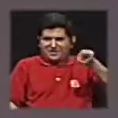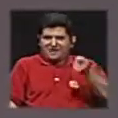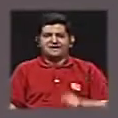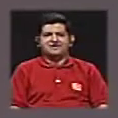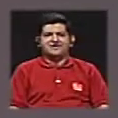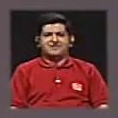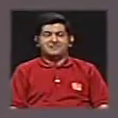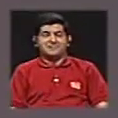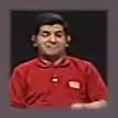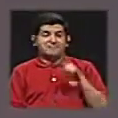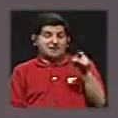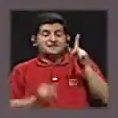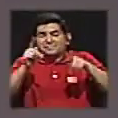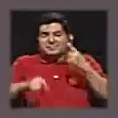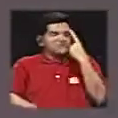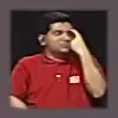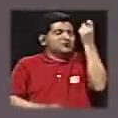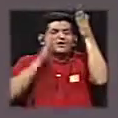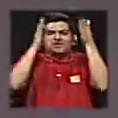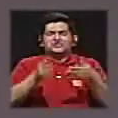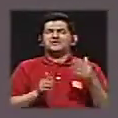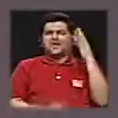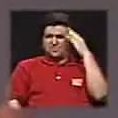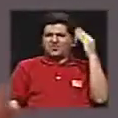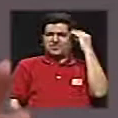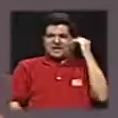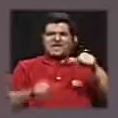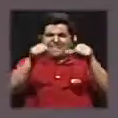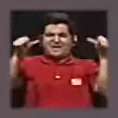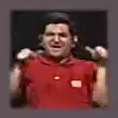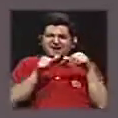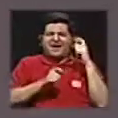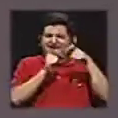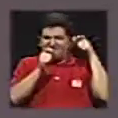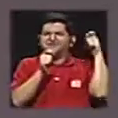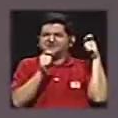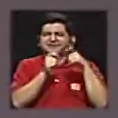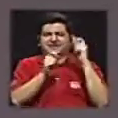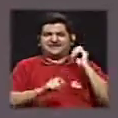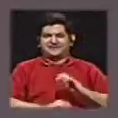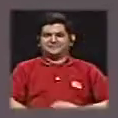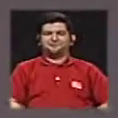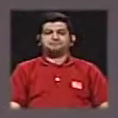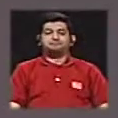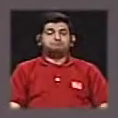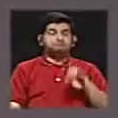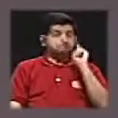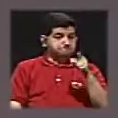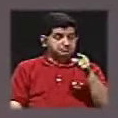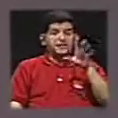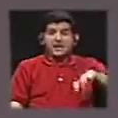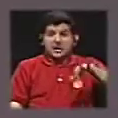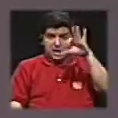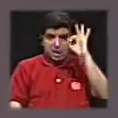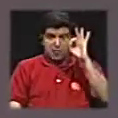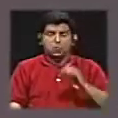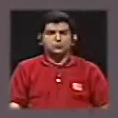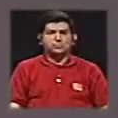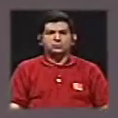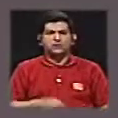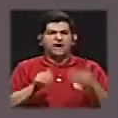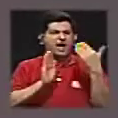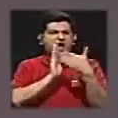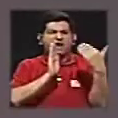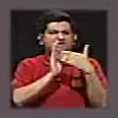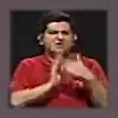y ese soñador con experiencia en ese campo específico encuentra serrucho en la